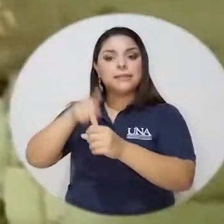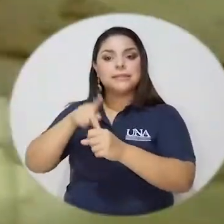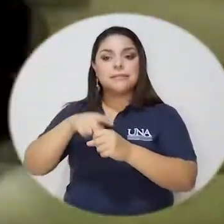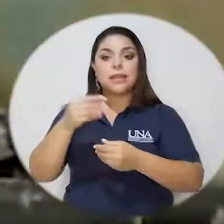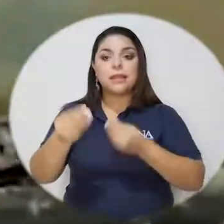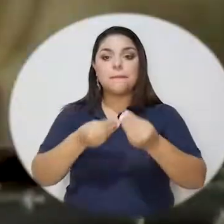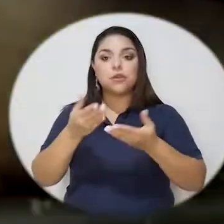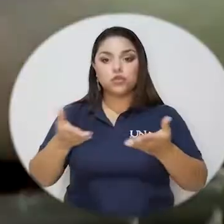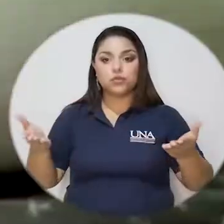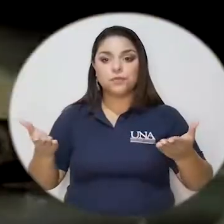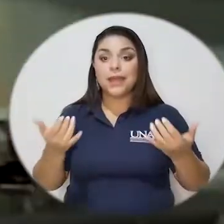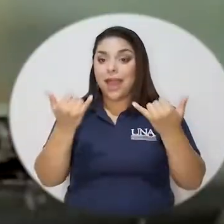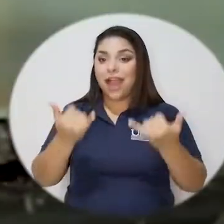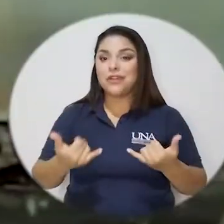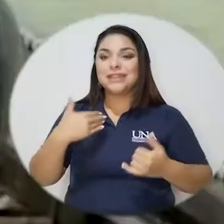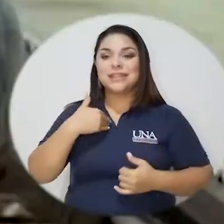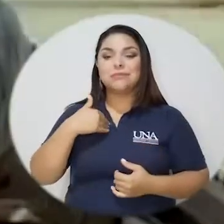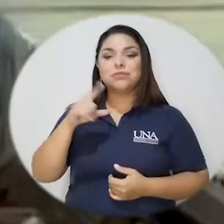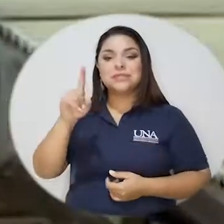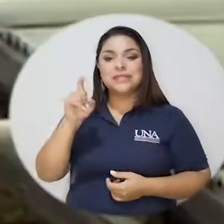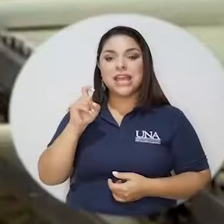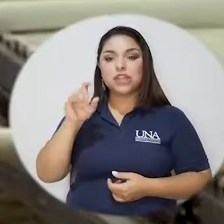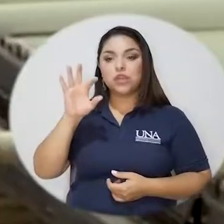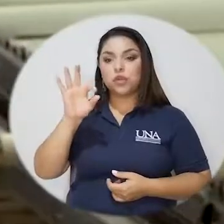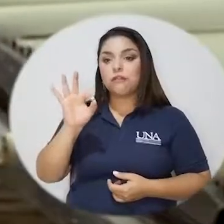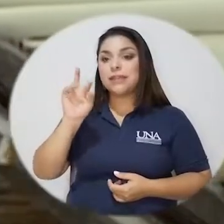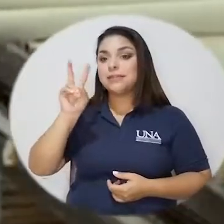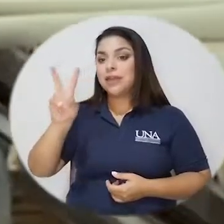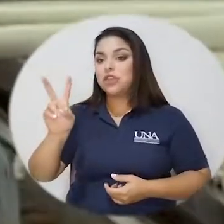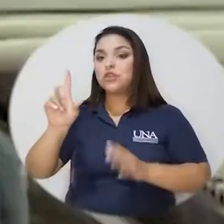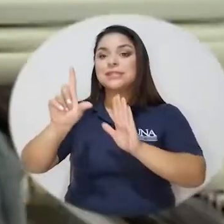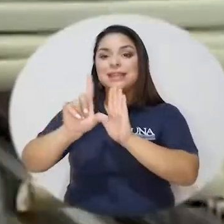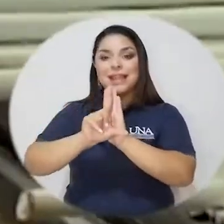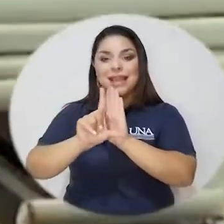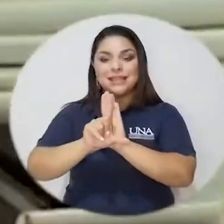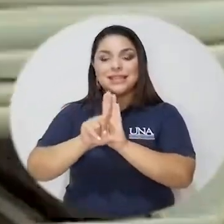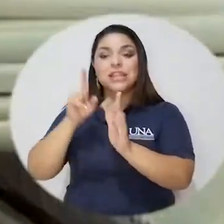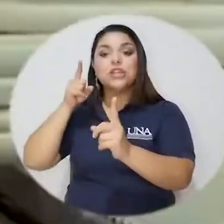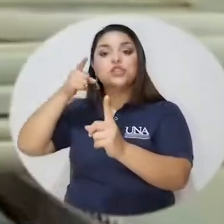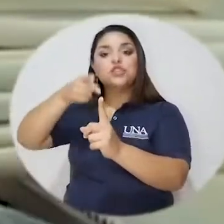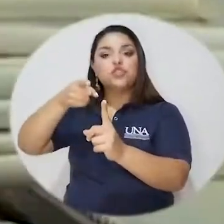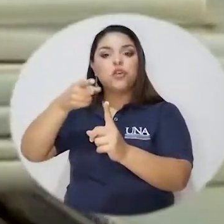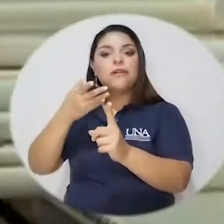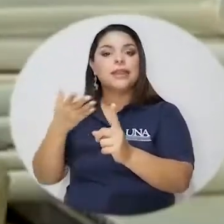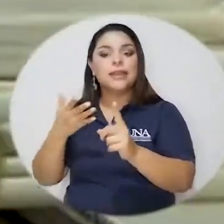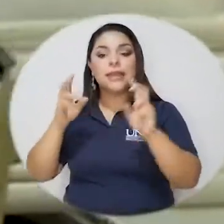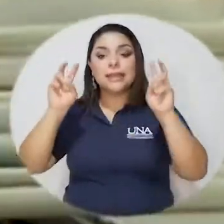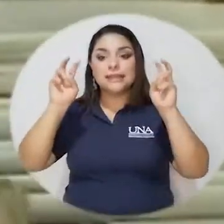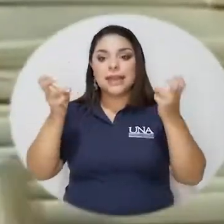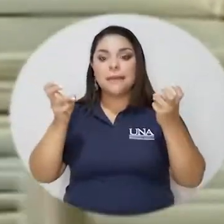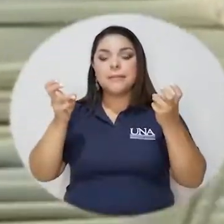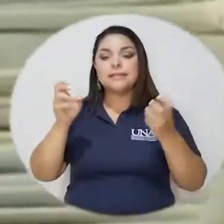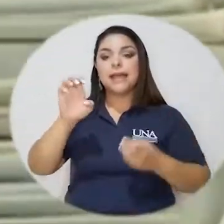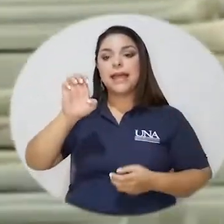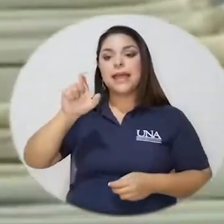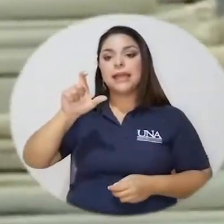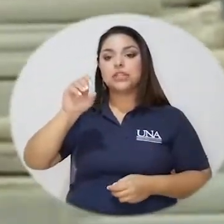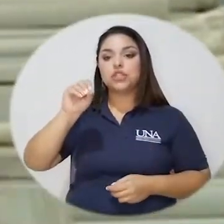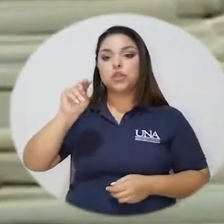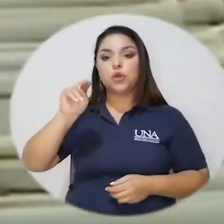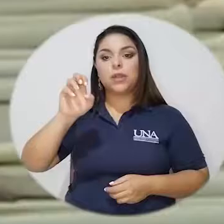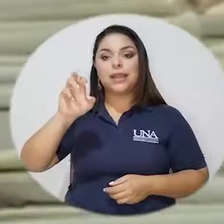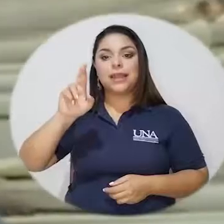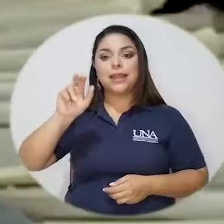participen en el sector productivo. En este momento tenemos alrededor de 192 leyes que tienen que ver con temas